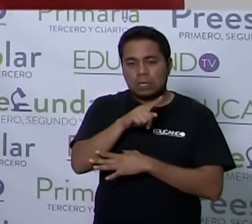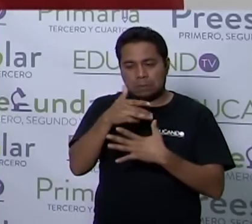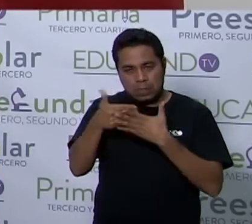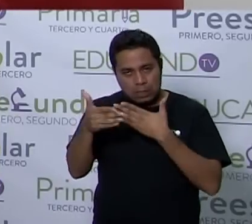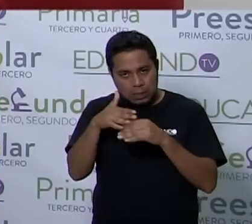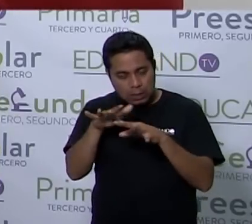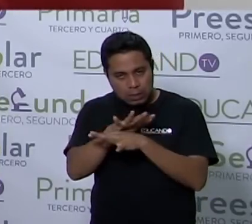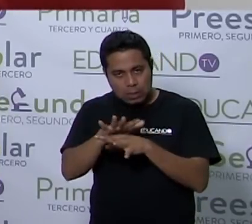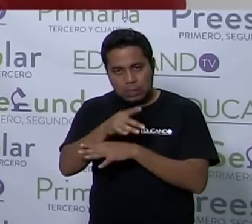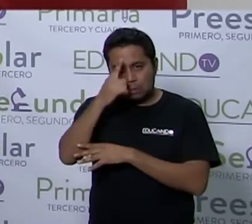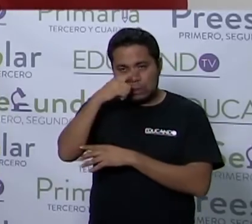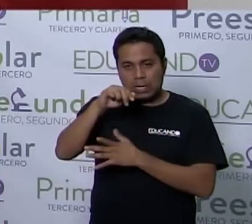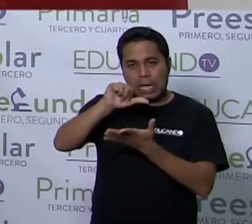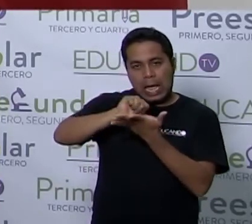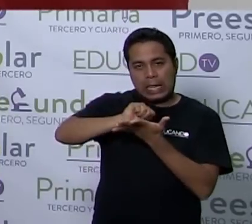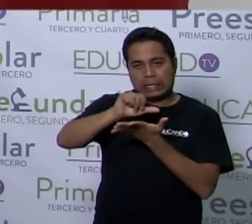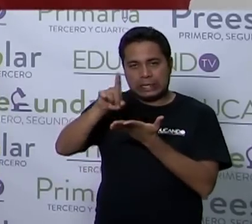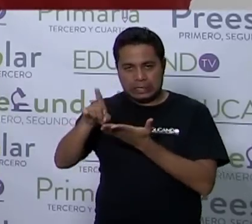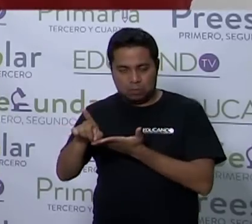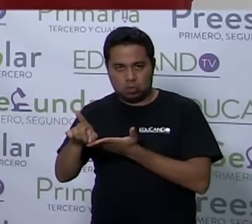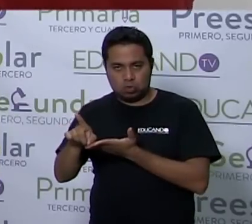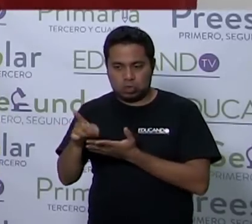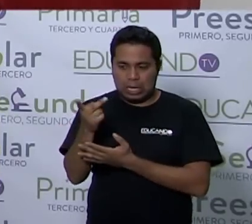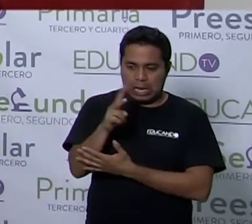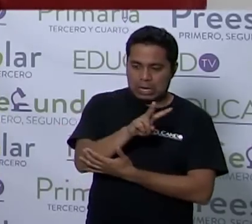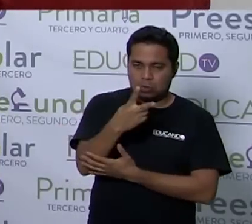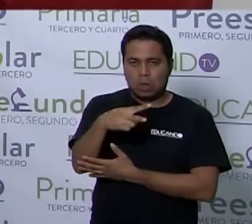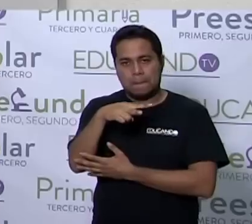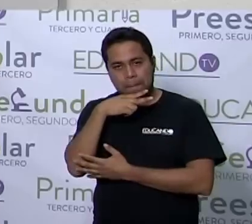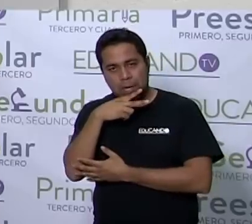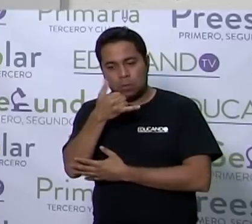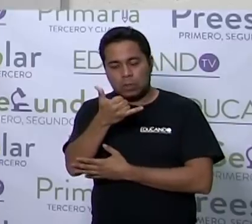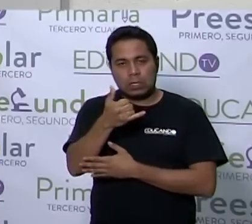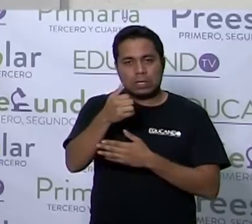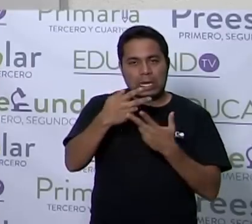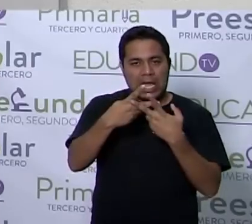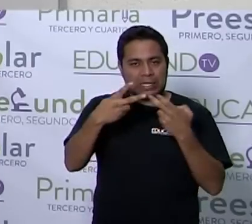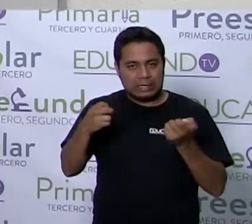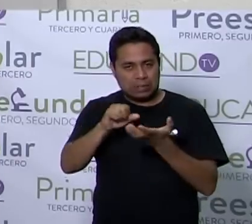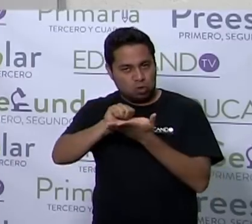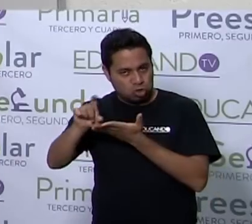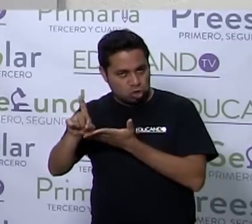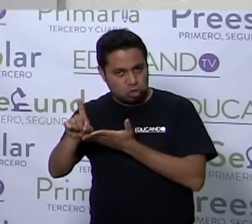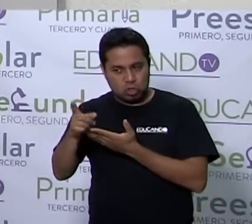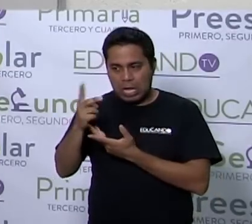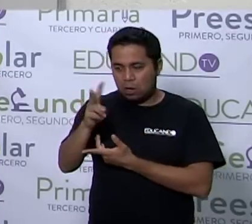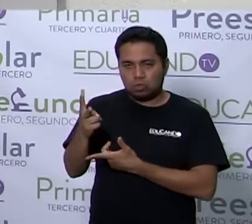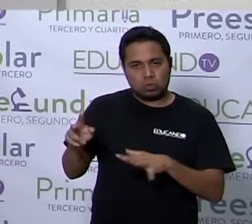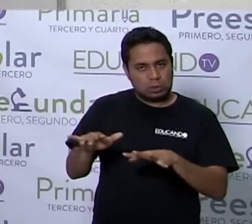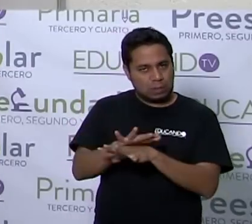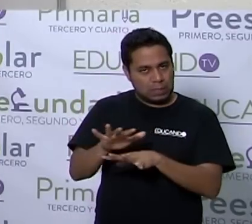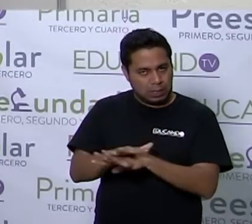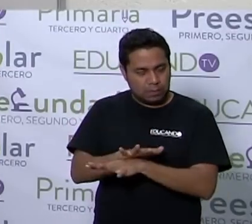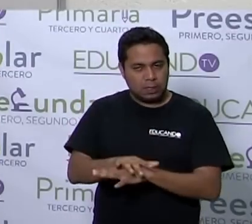a los adjetivos y a los adjetivos.